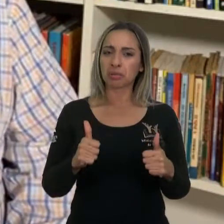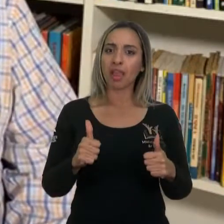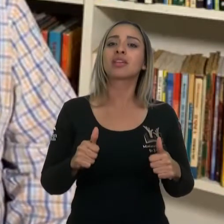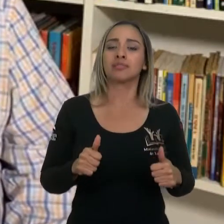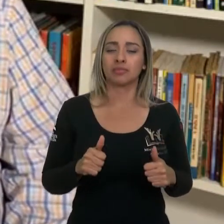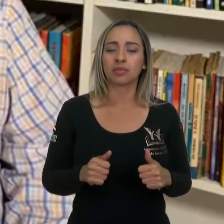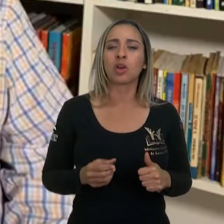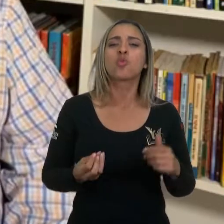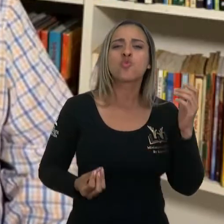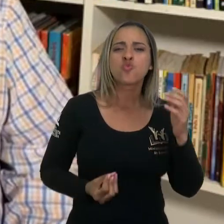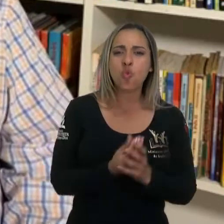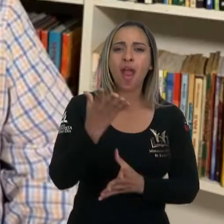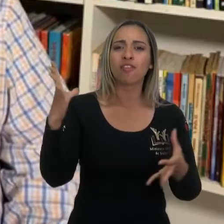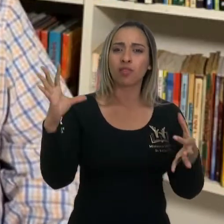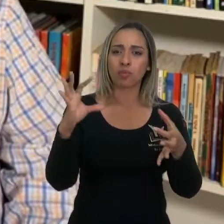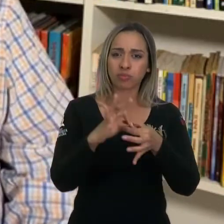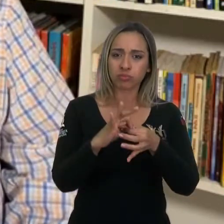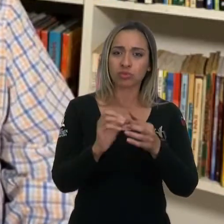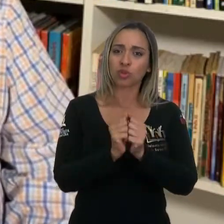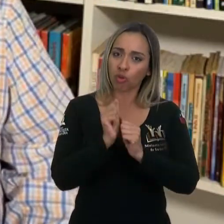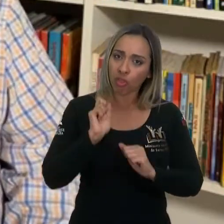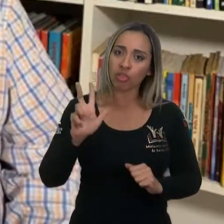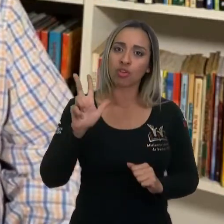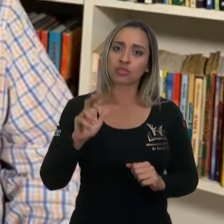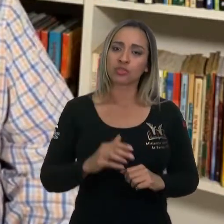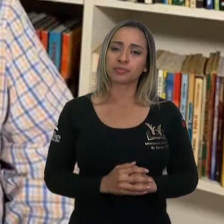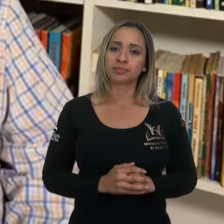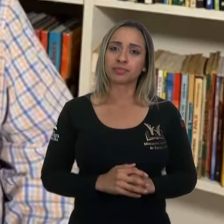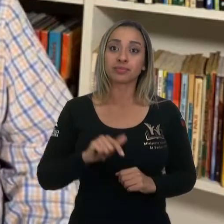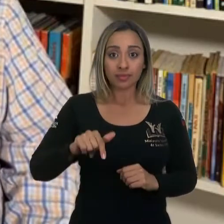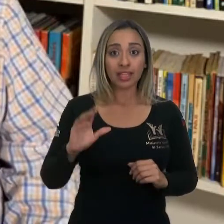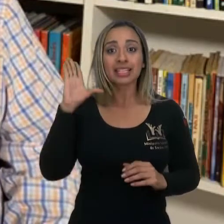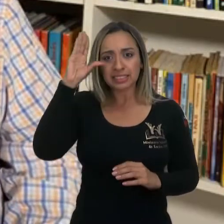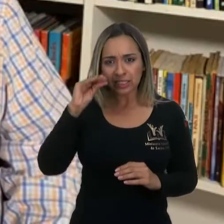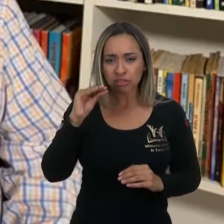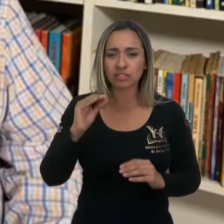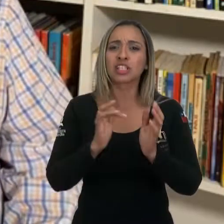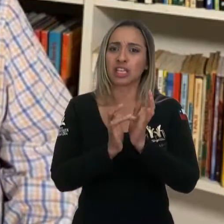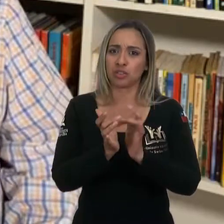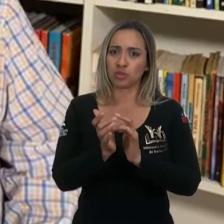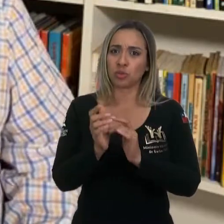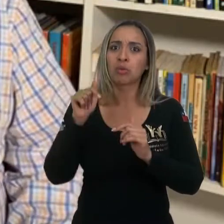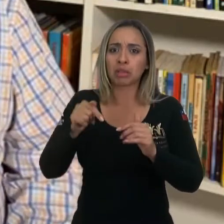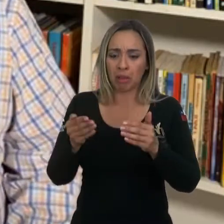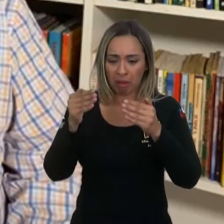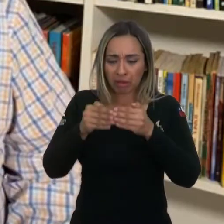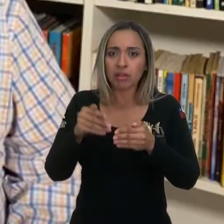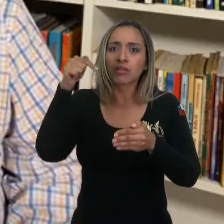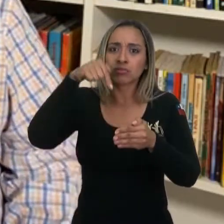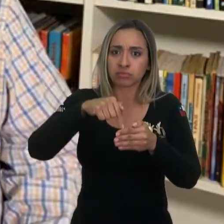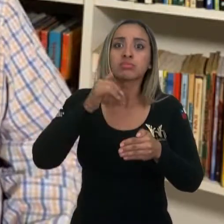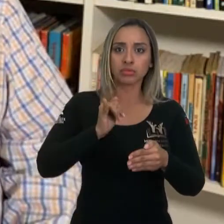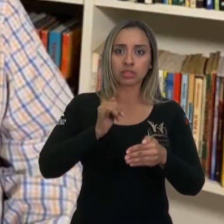pues renova tu comunión diaria con Jesucristo. Aquella noche, Jesús no solo estaba con ellos, sino que estaba